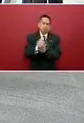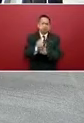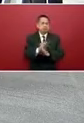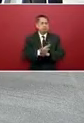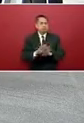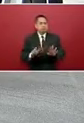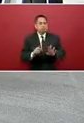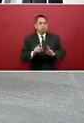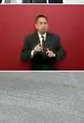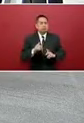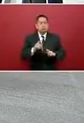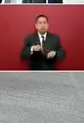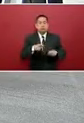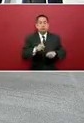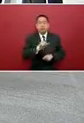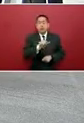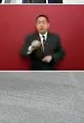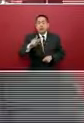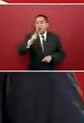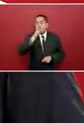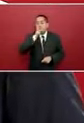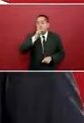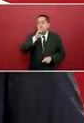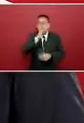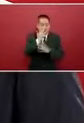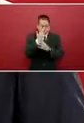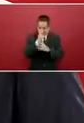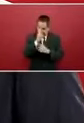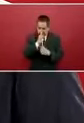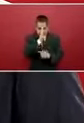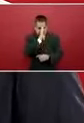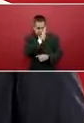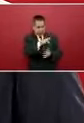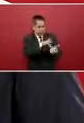entregarle a los papás de los niños el apoyo.